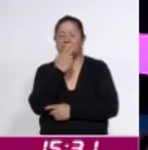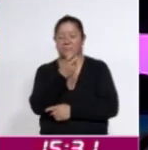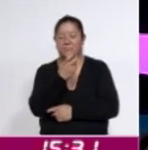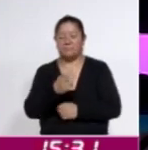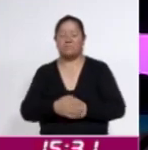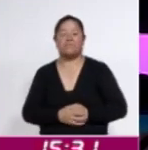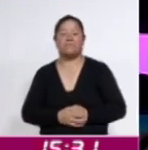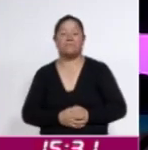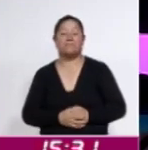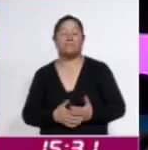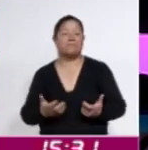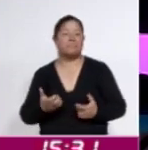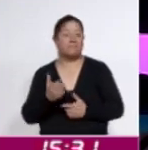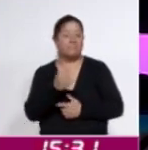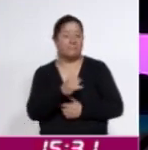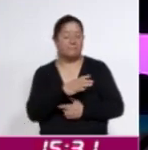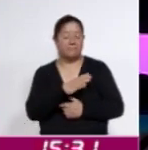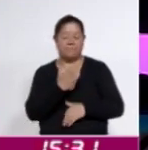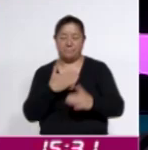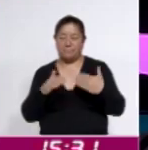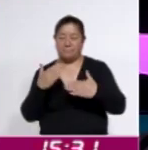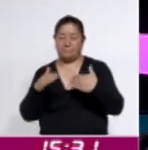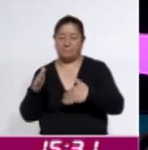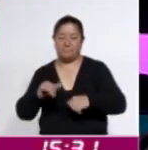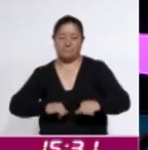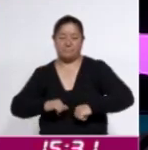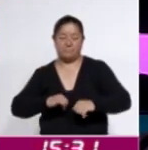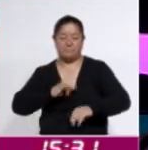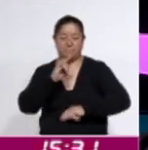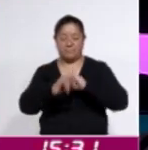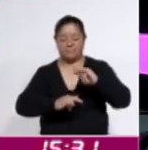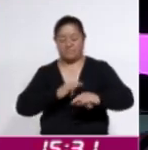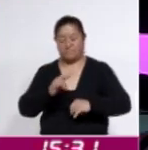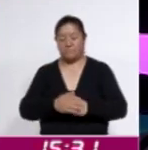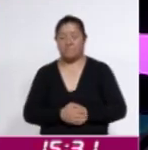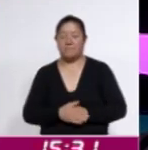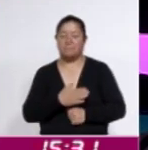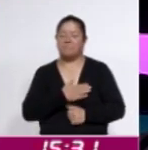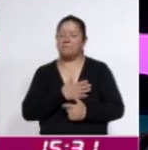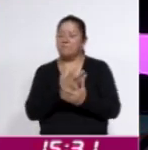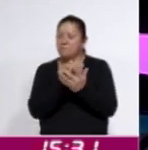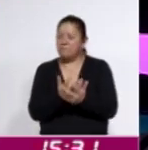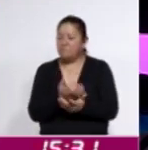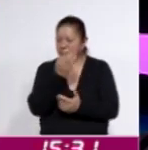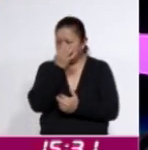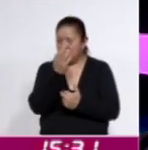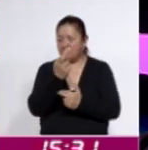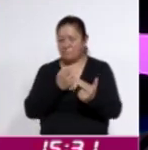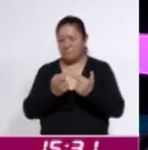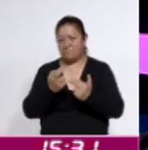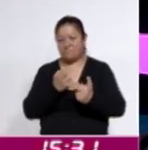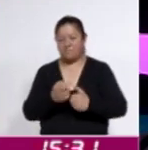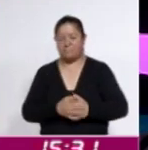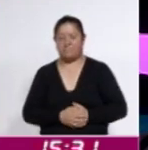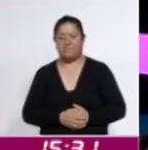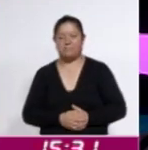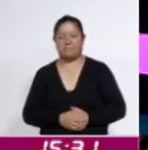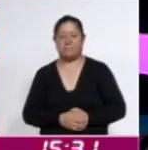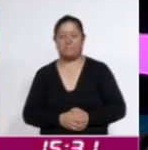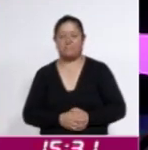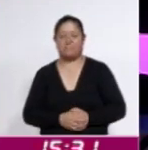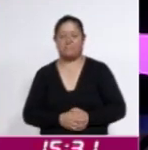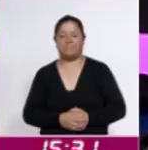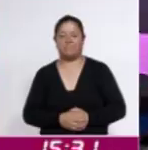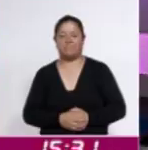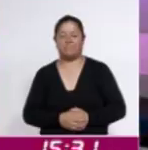y así transcurren las actividades de feria. Bueno, vamos a hacer nosotros una breve pausa y volvemos enseguida. Continúe con nosotros, ya